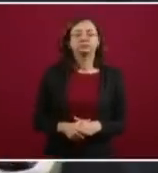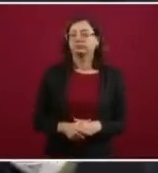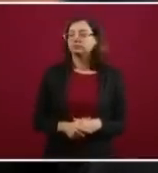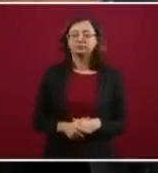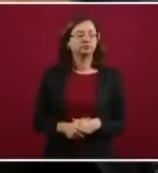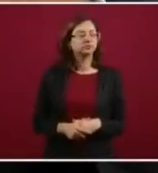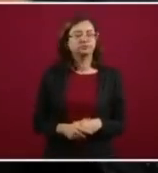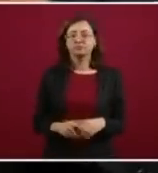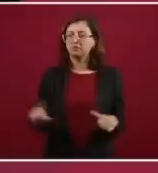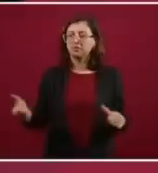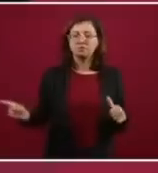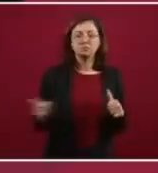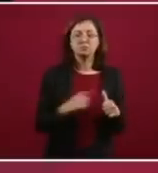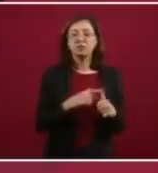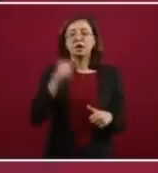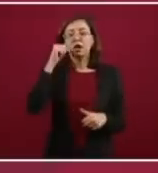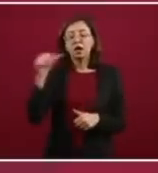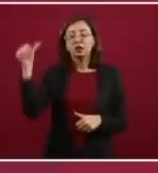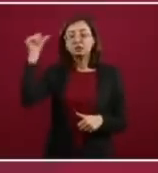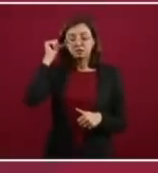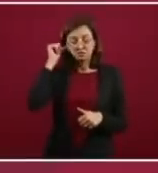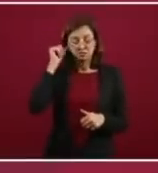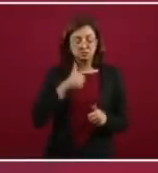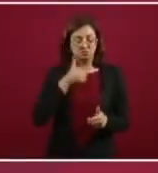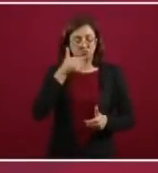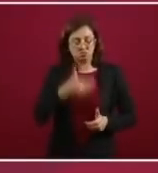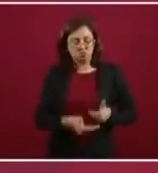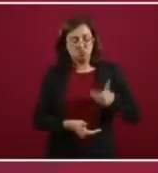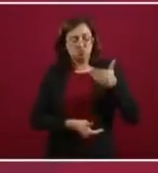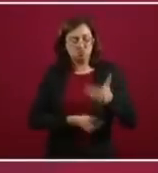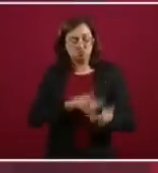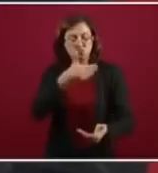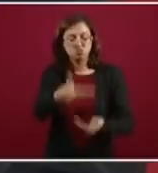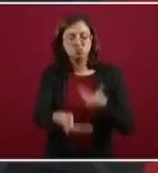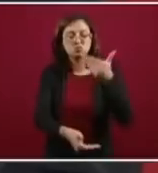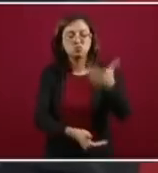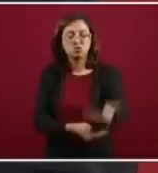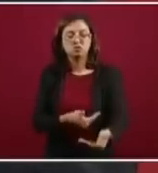lo mismo, quedamos ayer, vamos a avanzar y